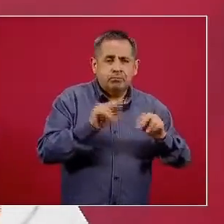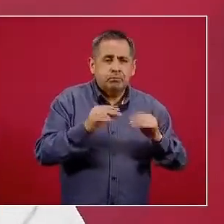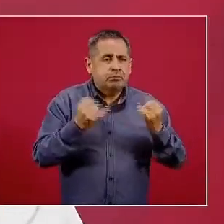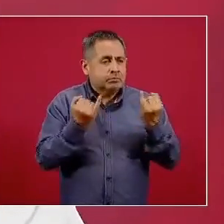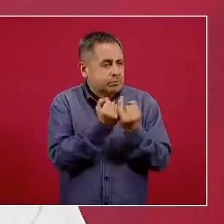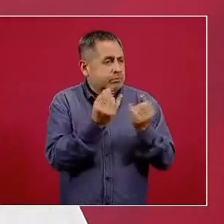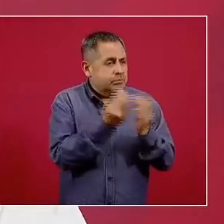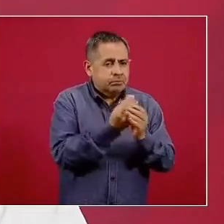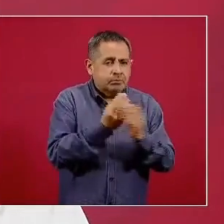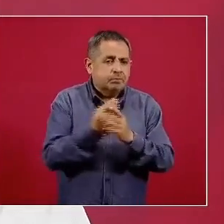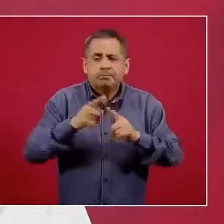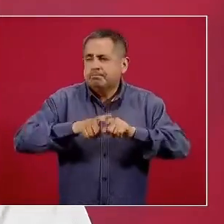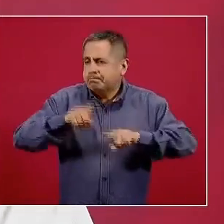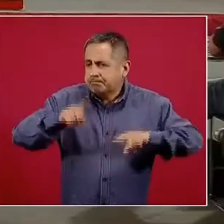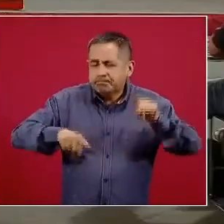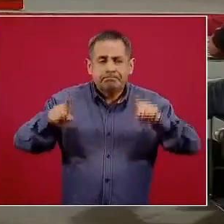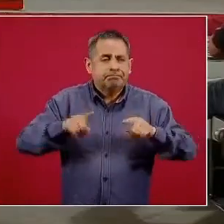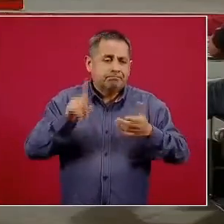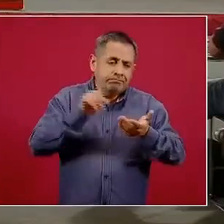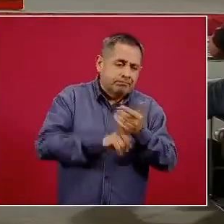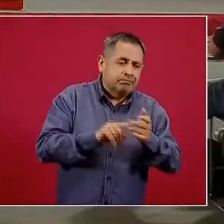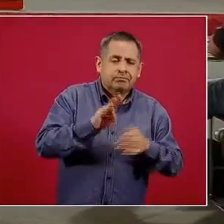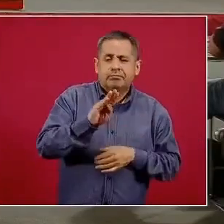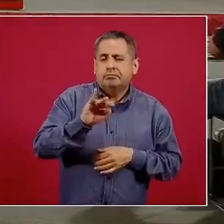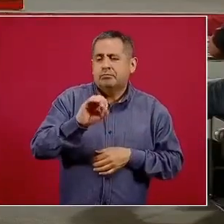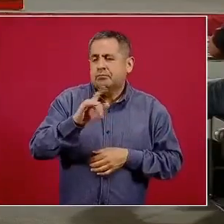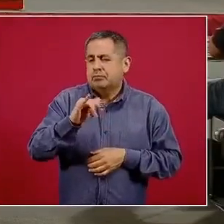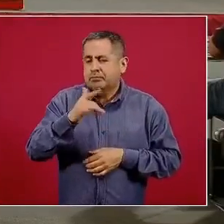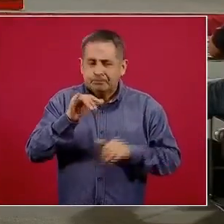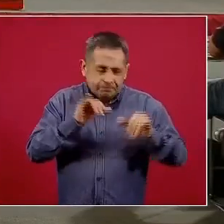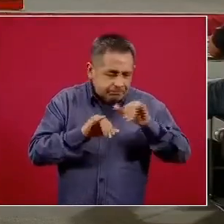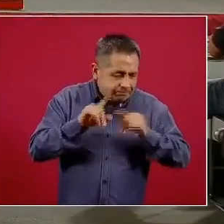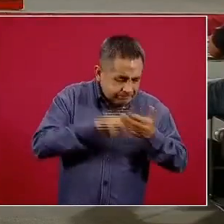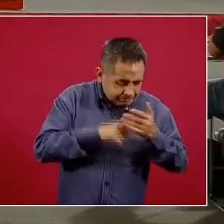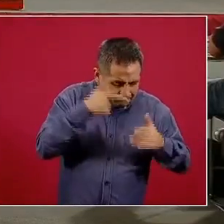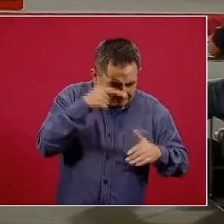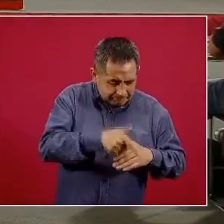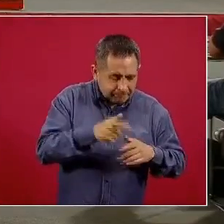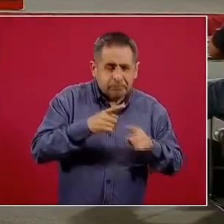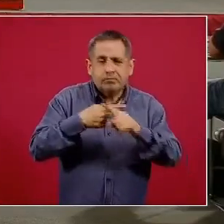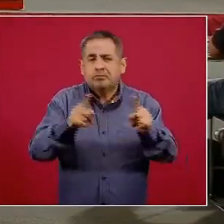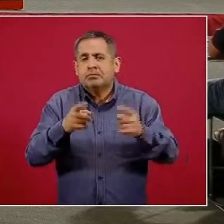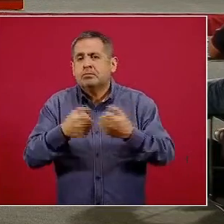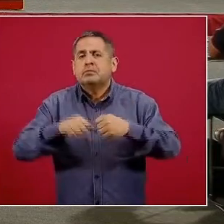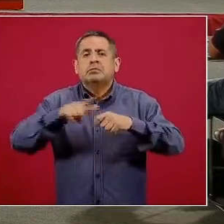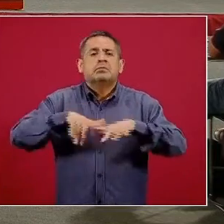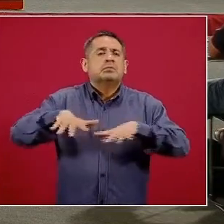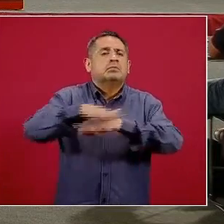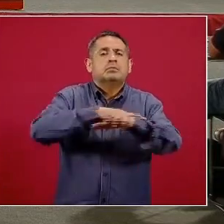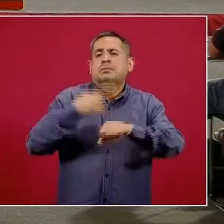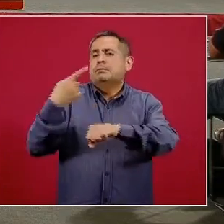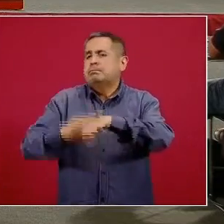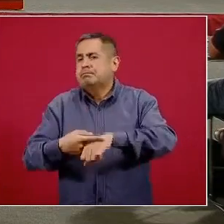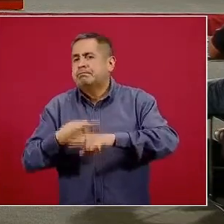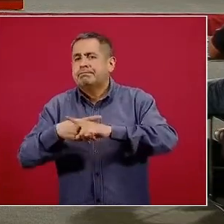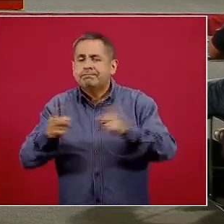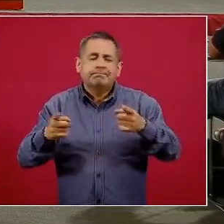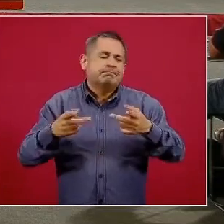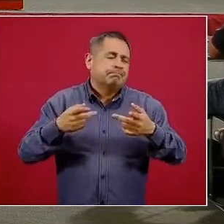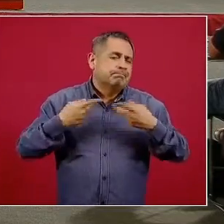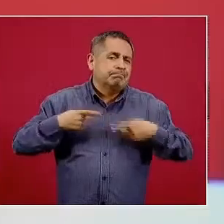presentación, no solamente clínica o biológica, sino social. Y cuando hablamos de lo social, hablamos de la